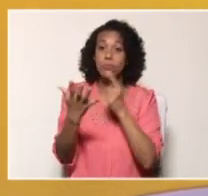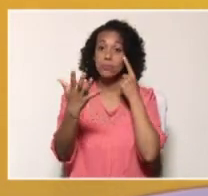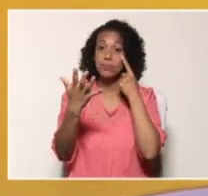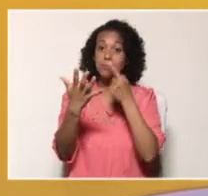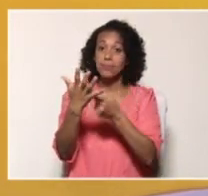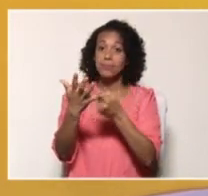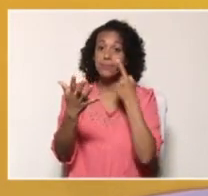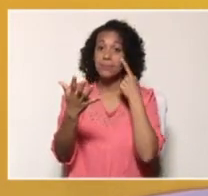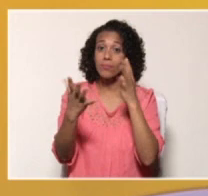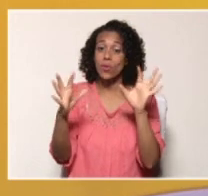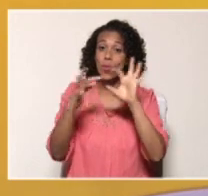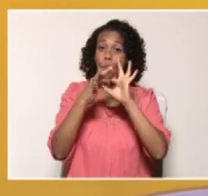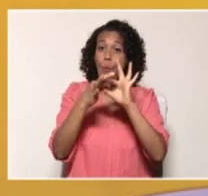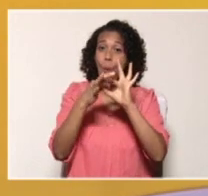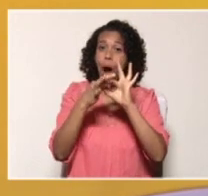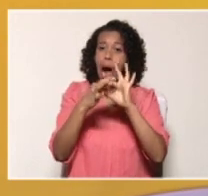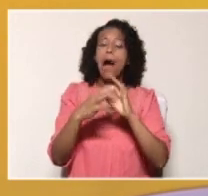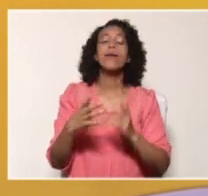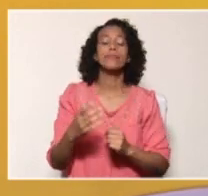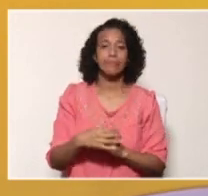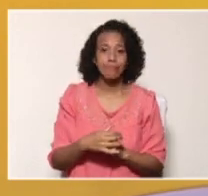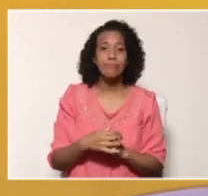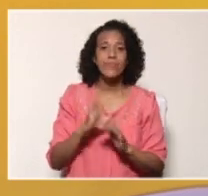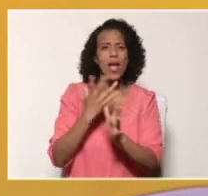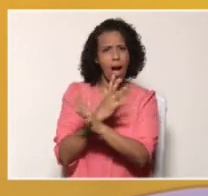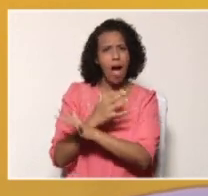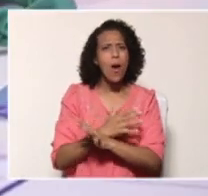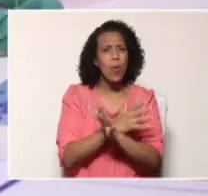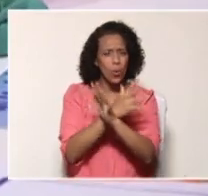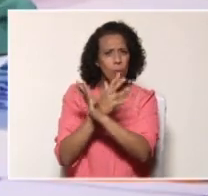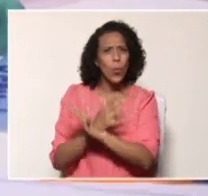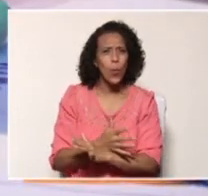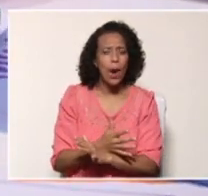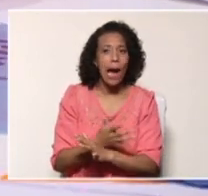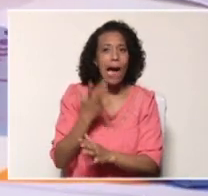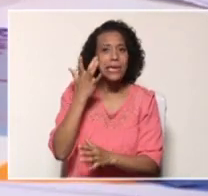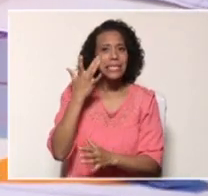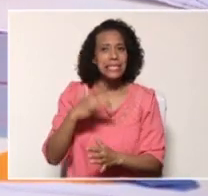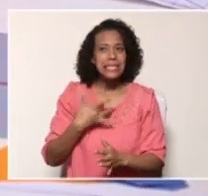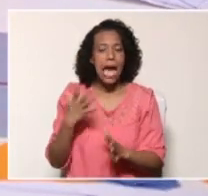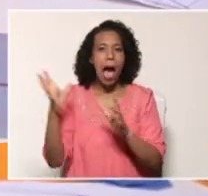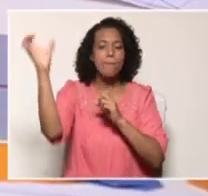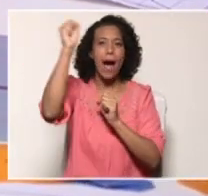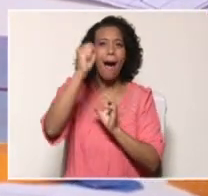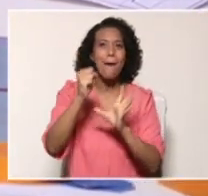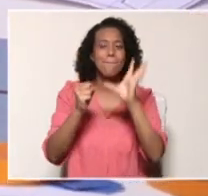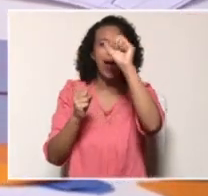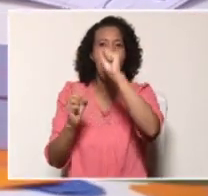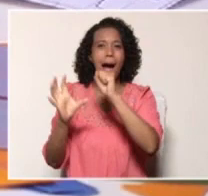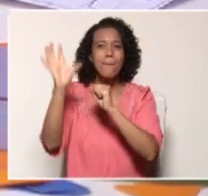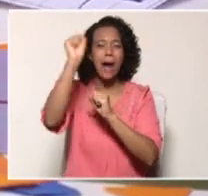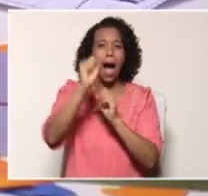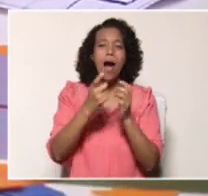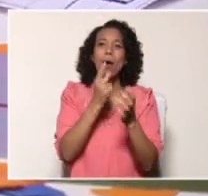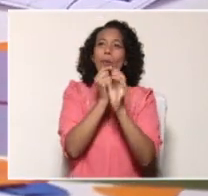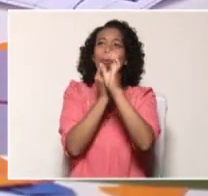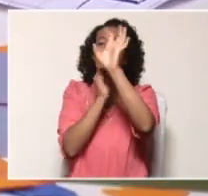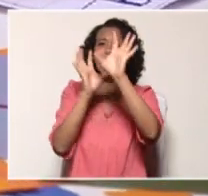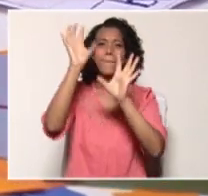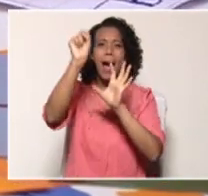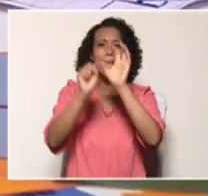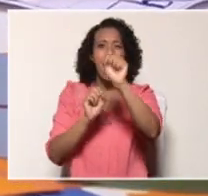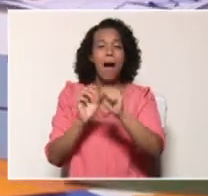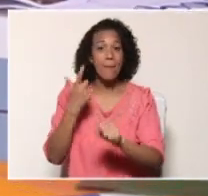Además de eso, ¿qué te parece si haces un juego con el niño y la niña para que persiga y atrapes las burbujas? Esta